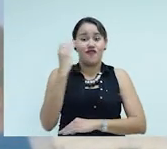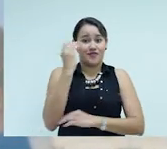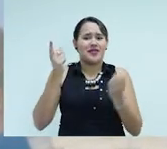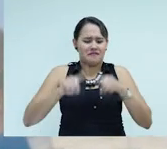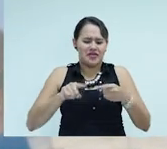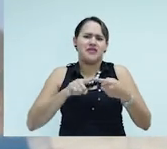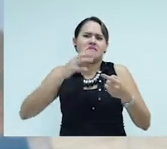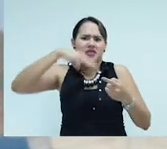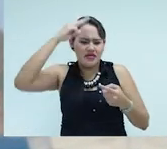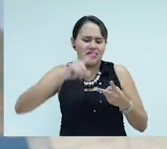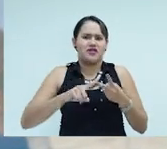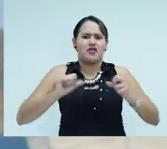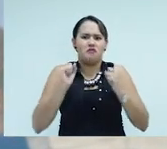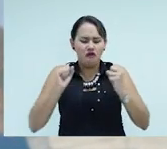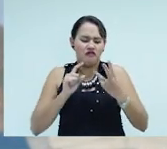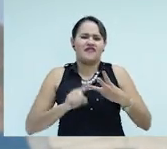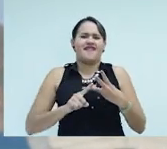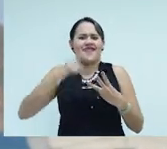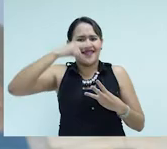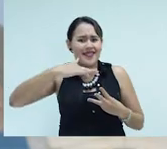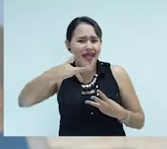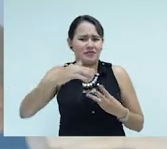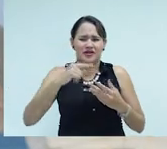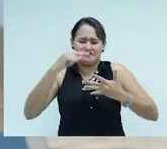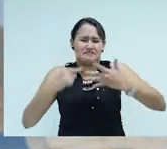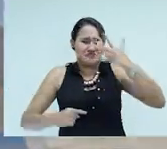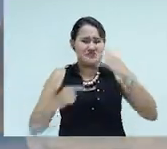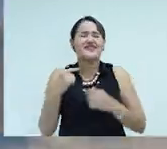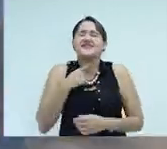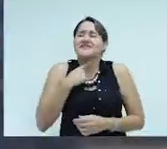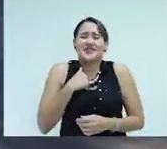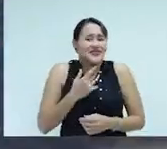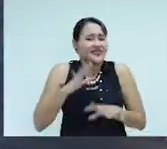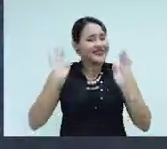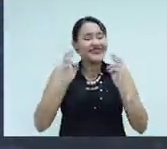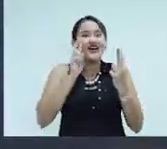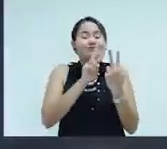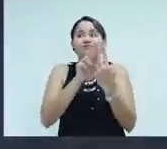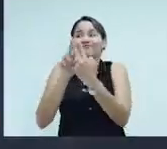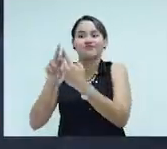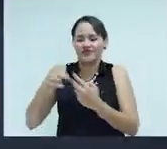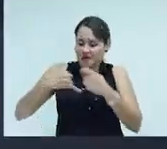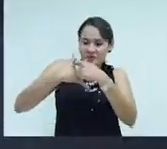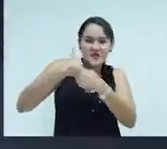estado en distintas partes de mi departamento también, que es Sucre.